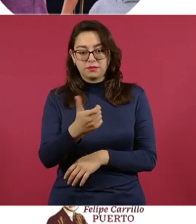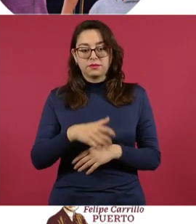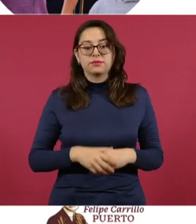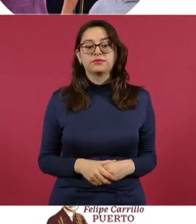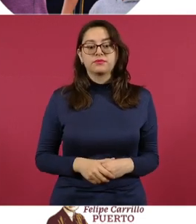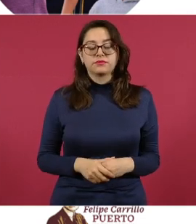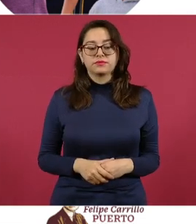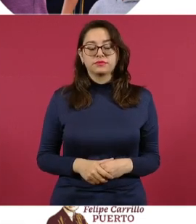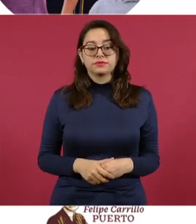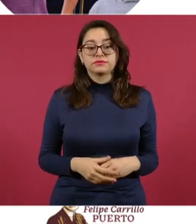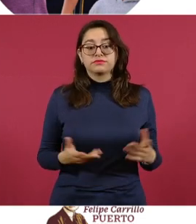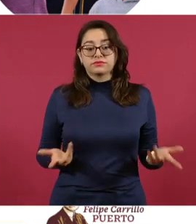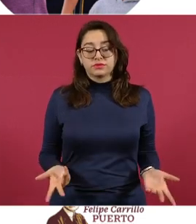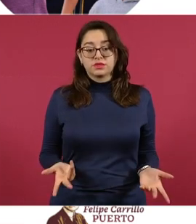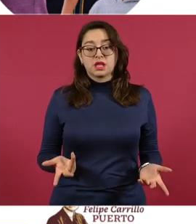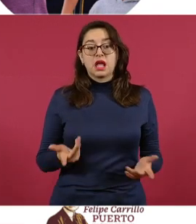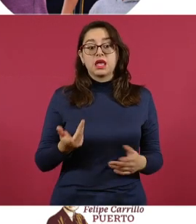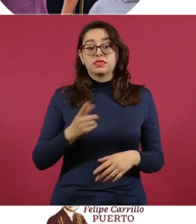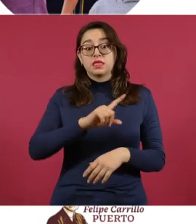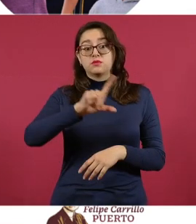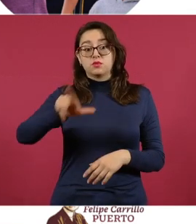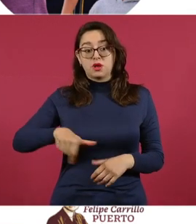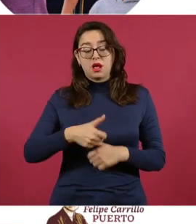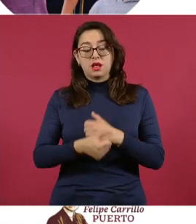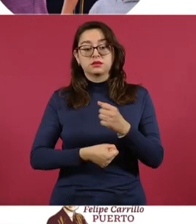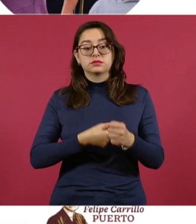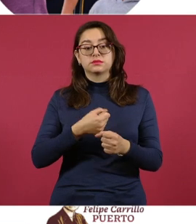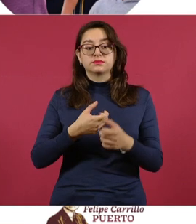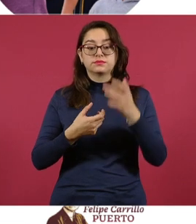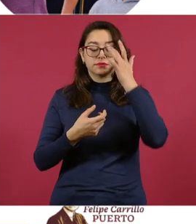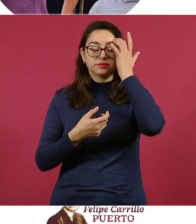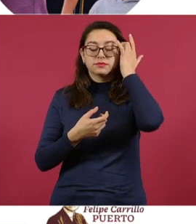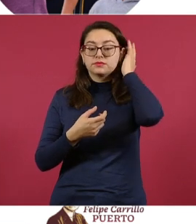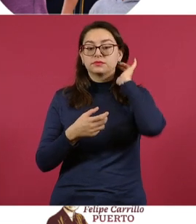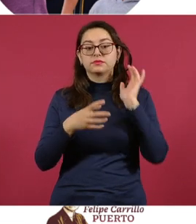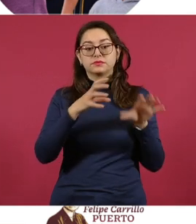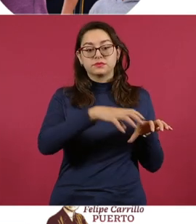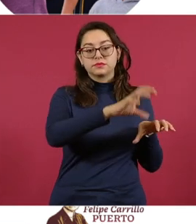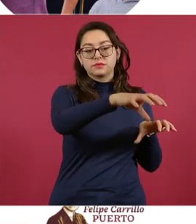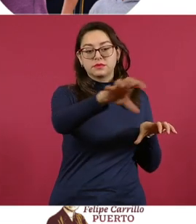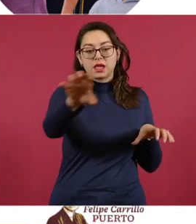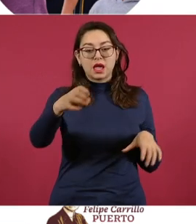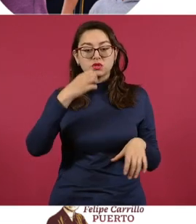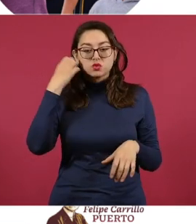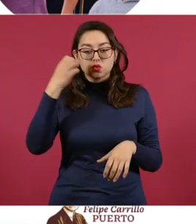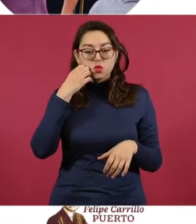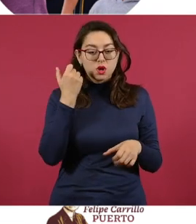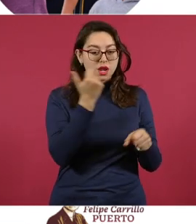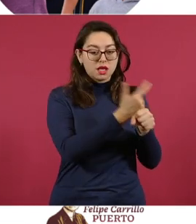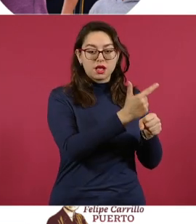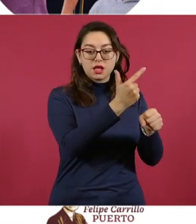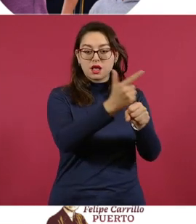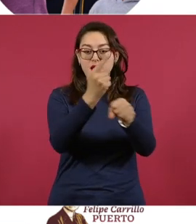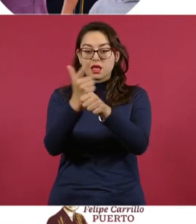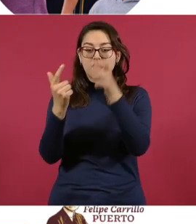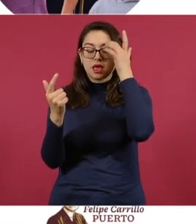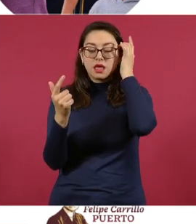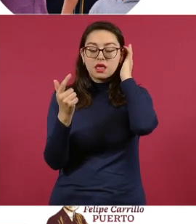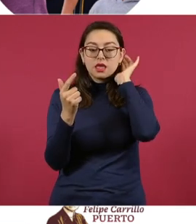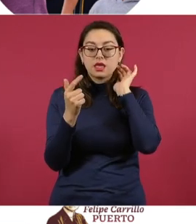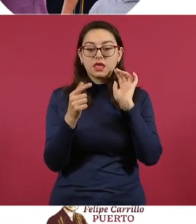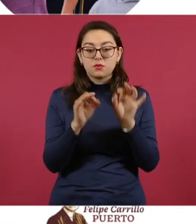2021 comenzamos a conformar la ubicación de escuelas prioritarias. En el año 2023